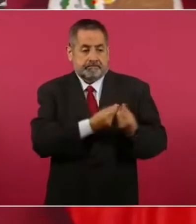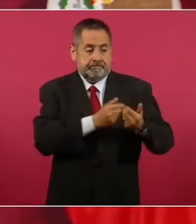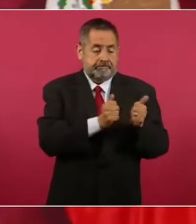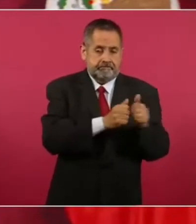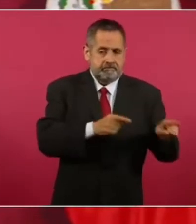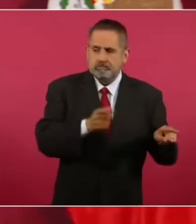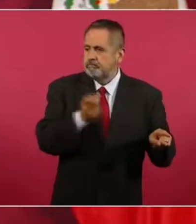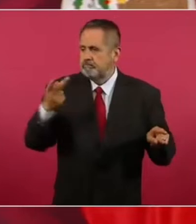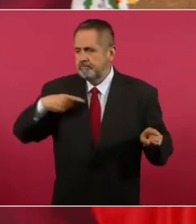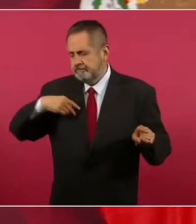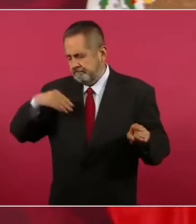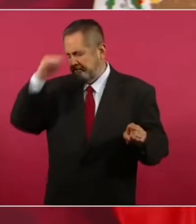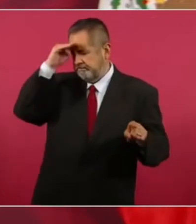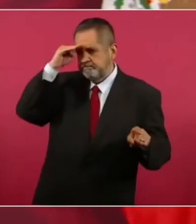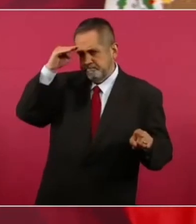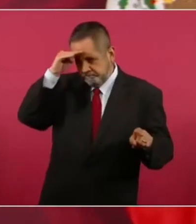desde luego,